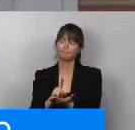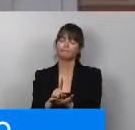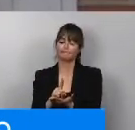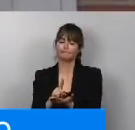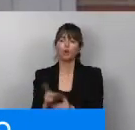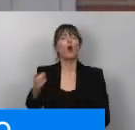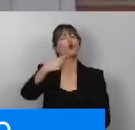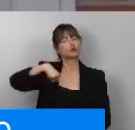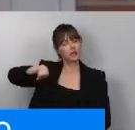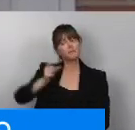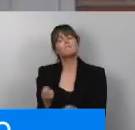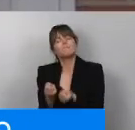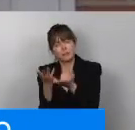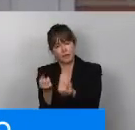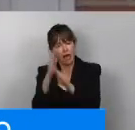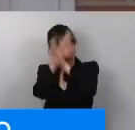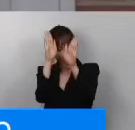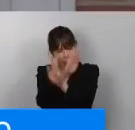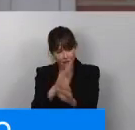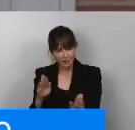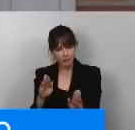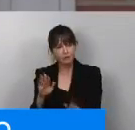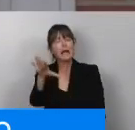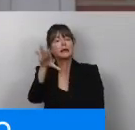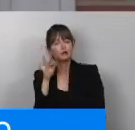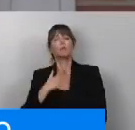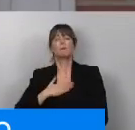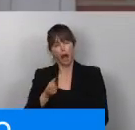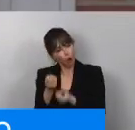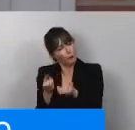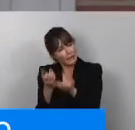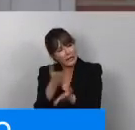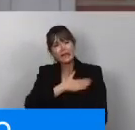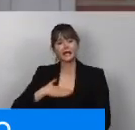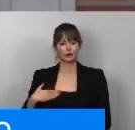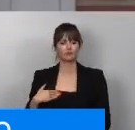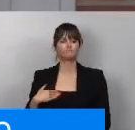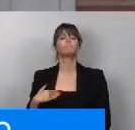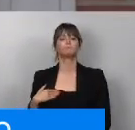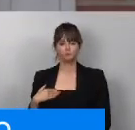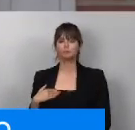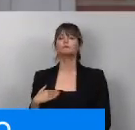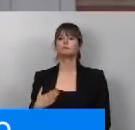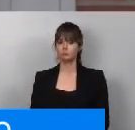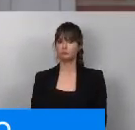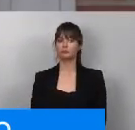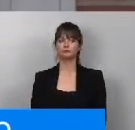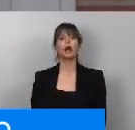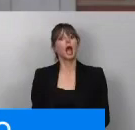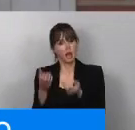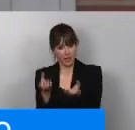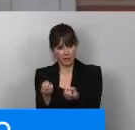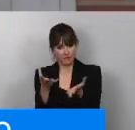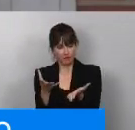con todos ustedes lo que finalmente He decidido de ello he informado